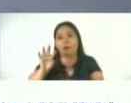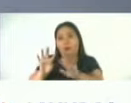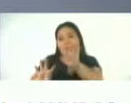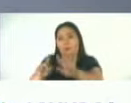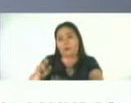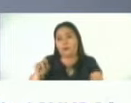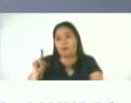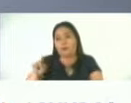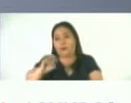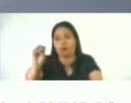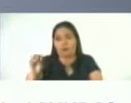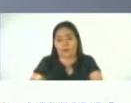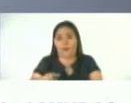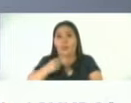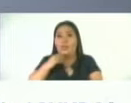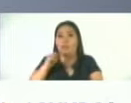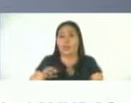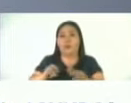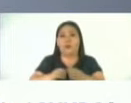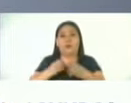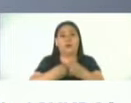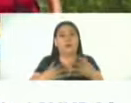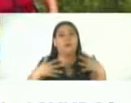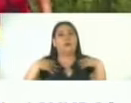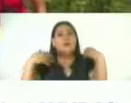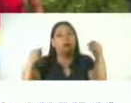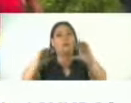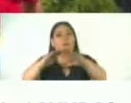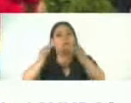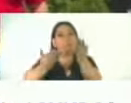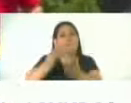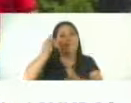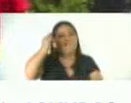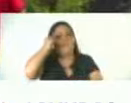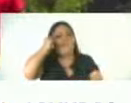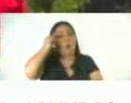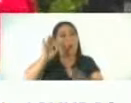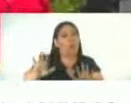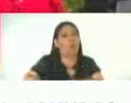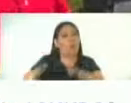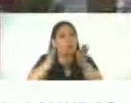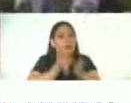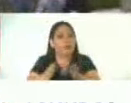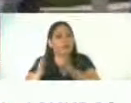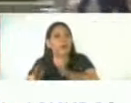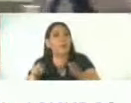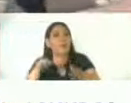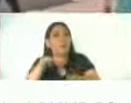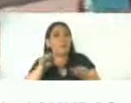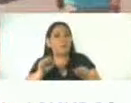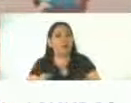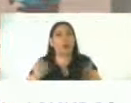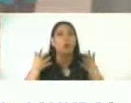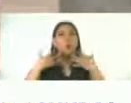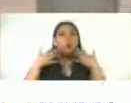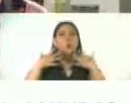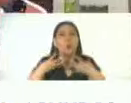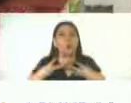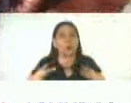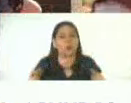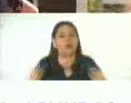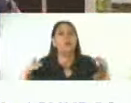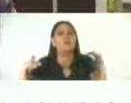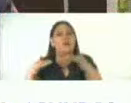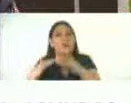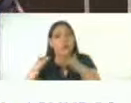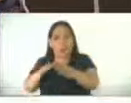Para la OMS se necesita crear planes de contingencia para reducir el calor, pero sobre todo